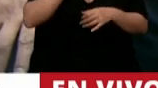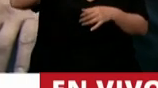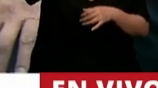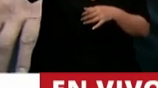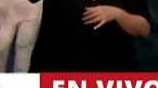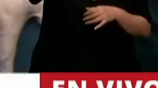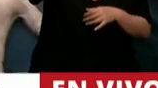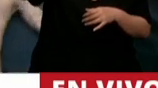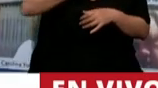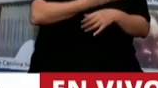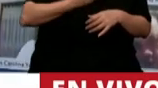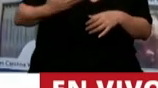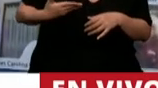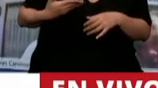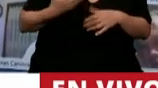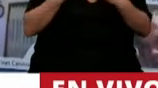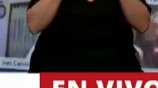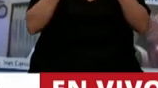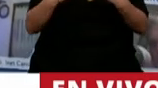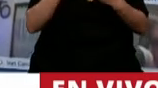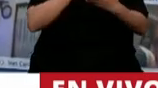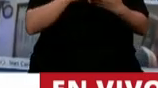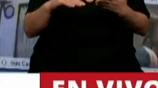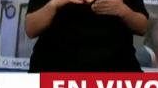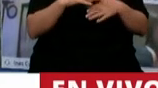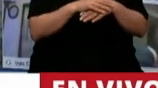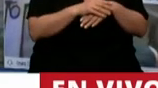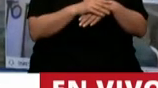Afirmativo, presidente. Gracias, diputada Navarro.